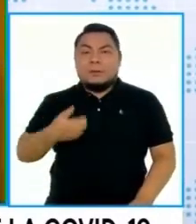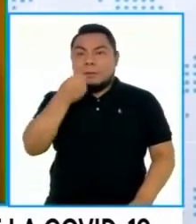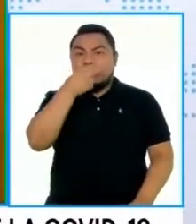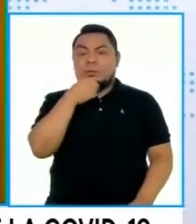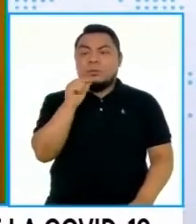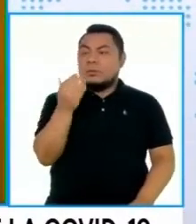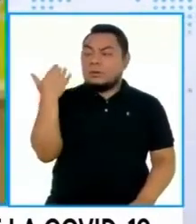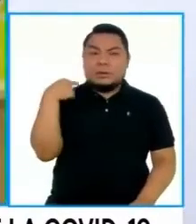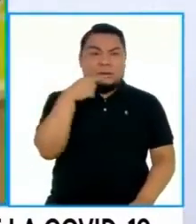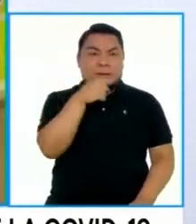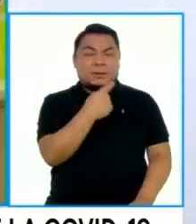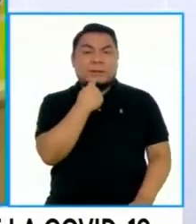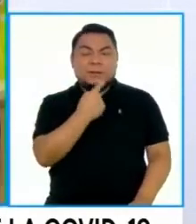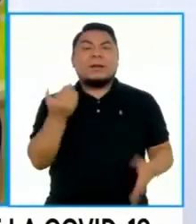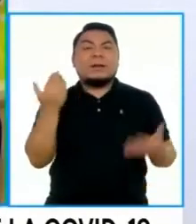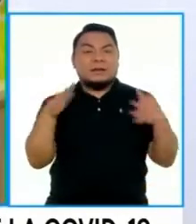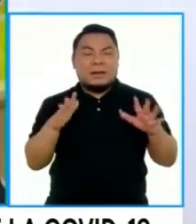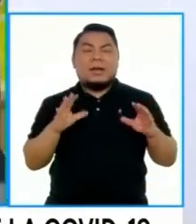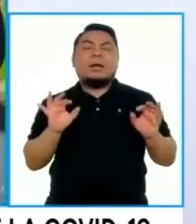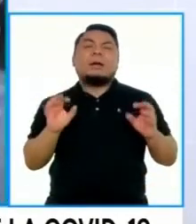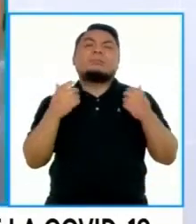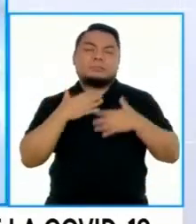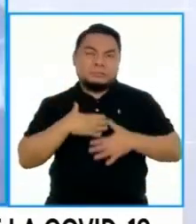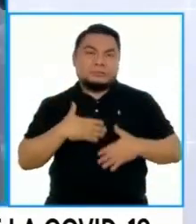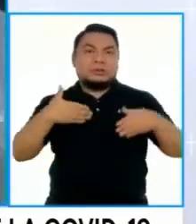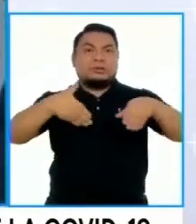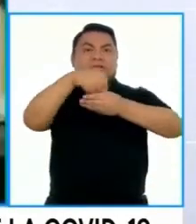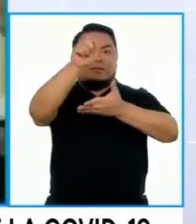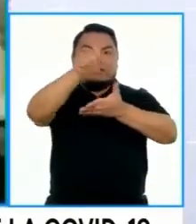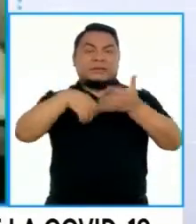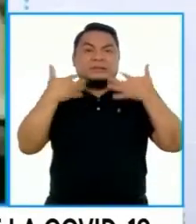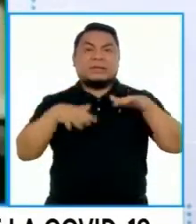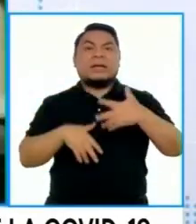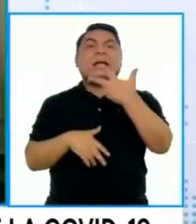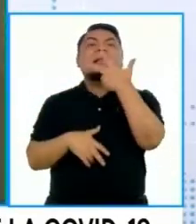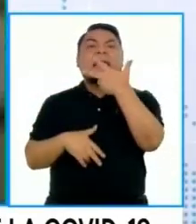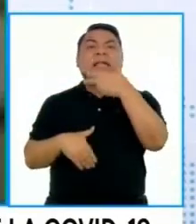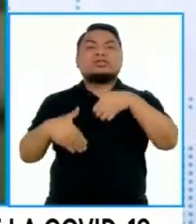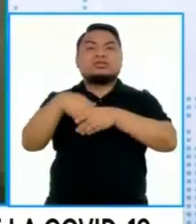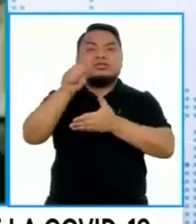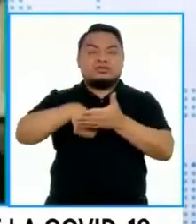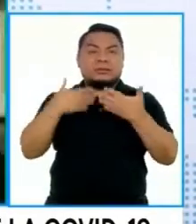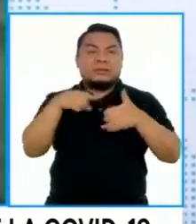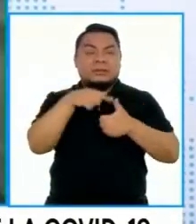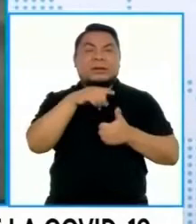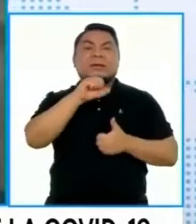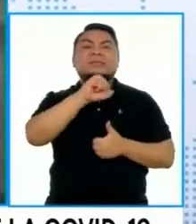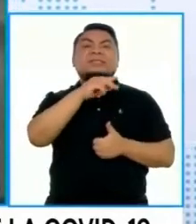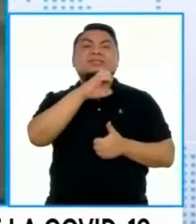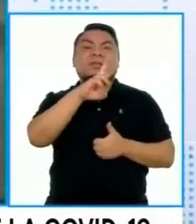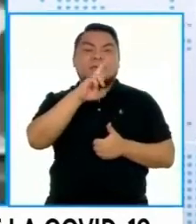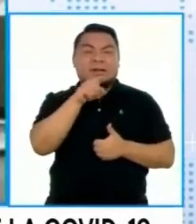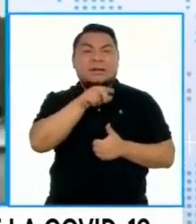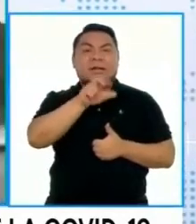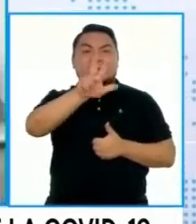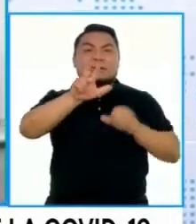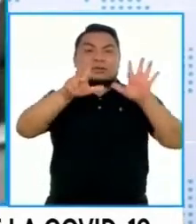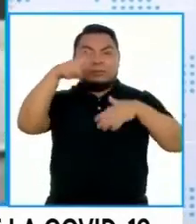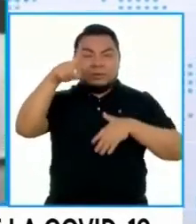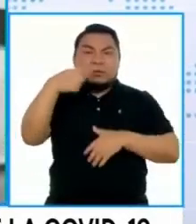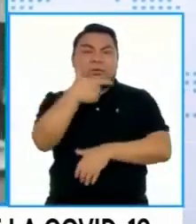de días, afortunadamente ya hemos concretado, tenemos 3 contratos, uno de ellos con Sinopharm, con 38 millones